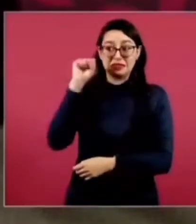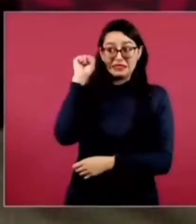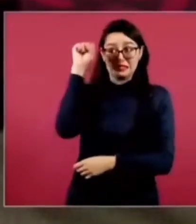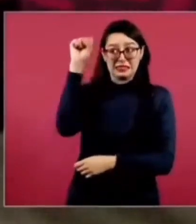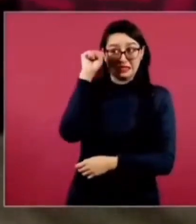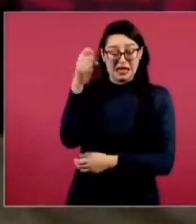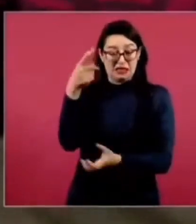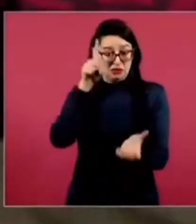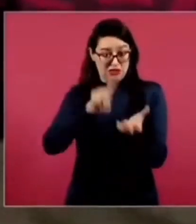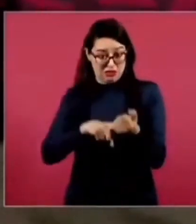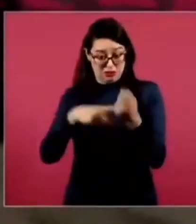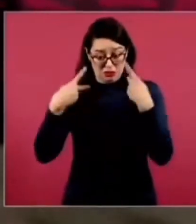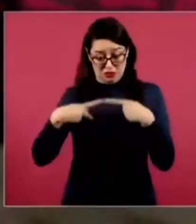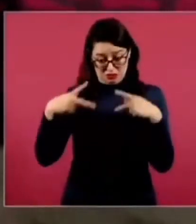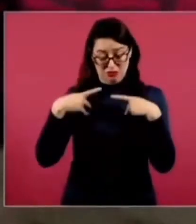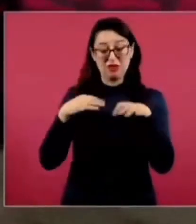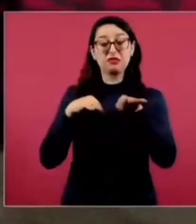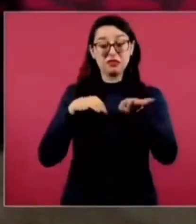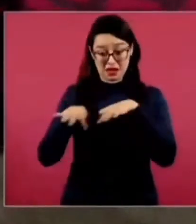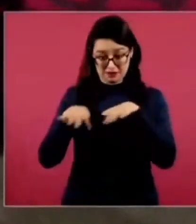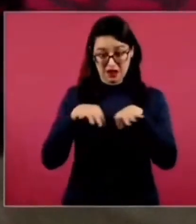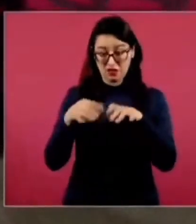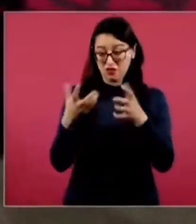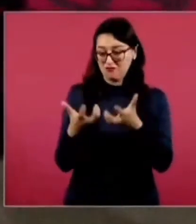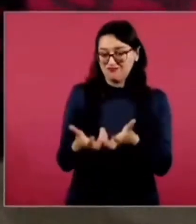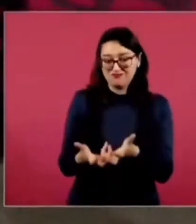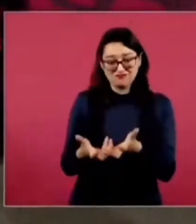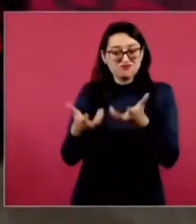los trabajadores.